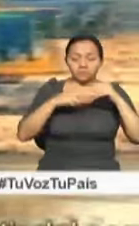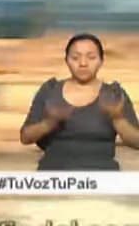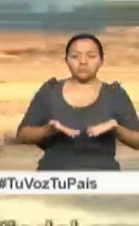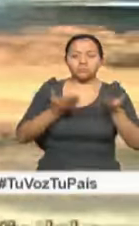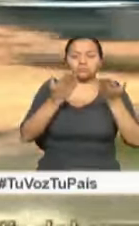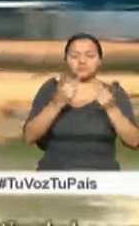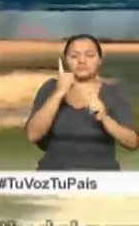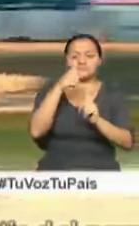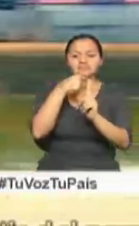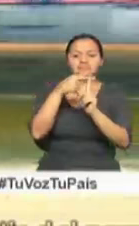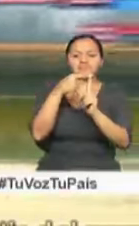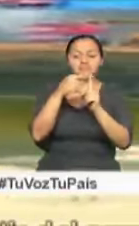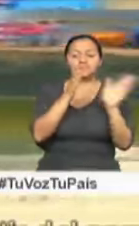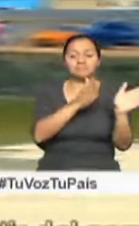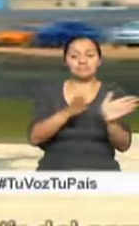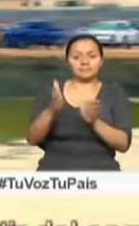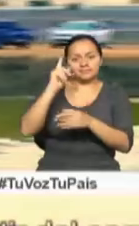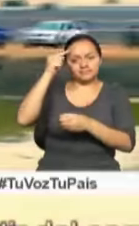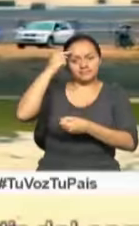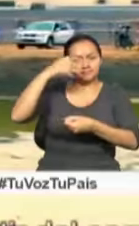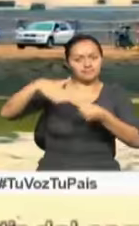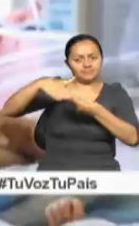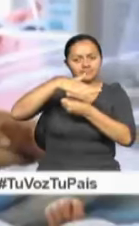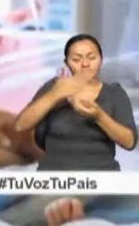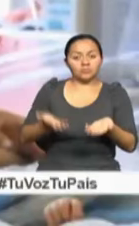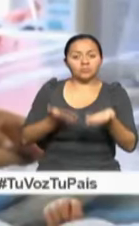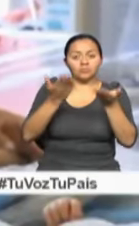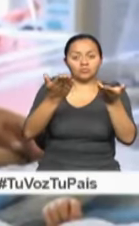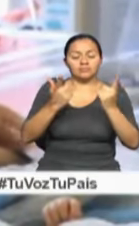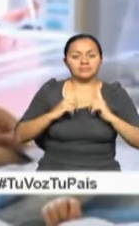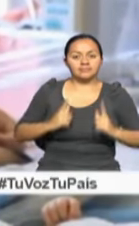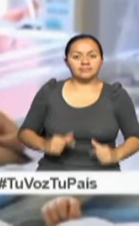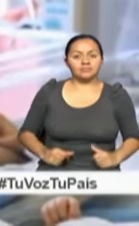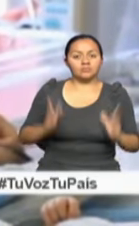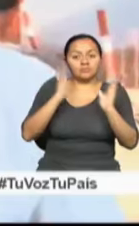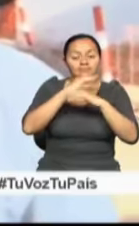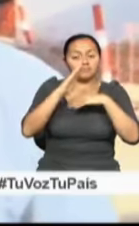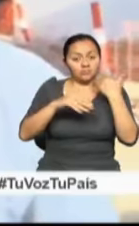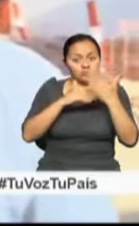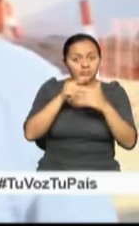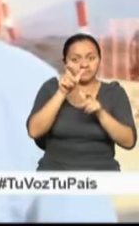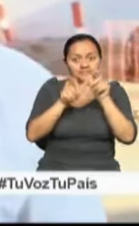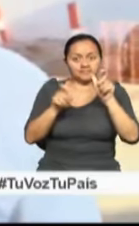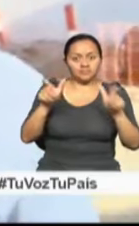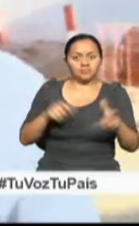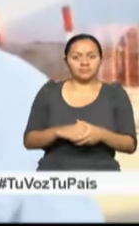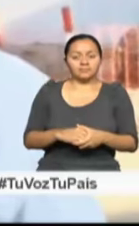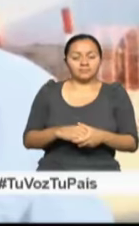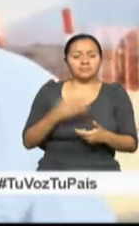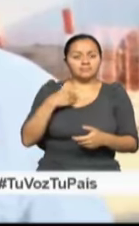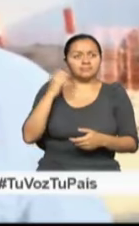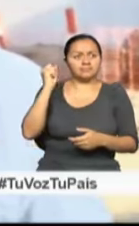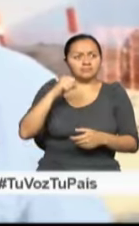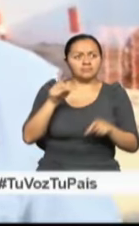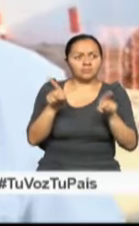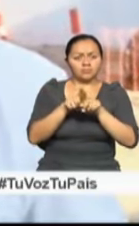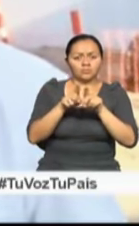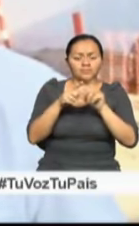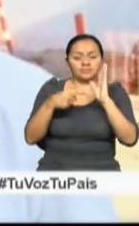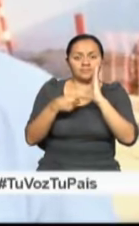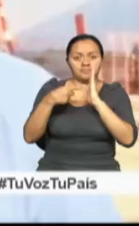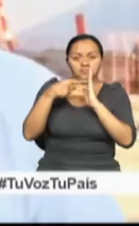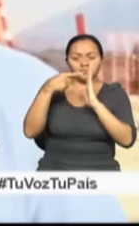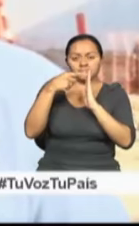óptima planificación estatal que garantiza salud gratuita de calidad a la ciudadanía. No solo quitar impuestos, el